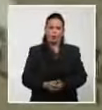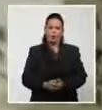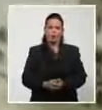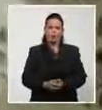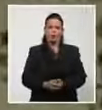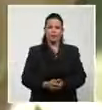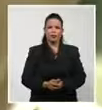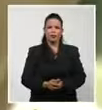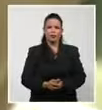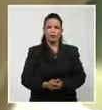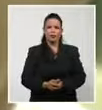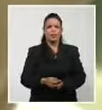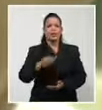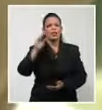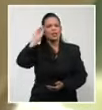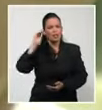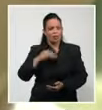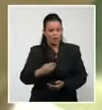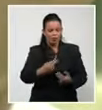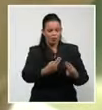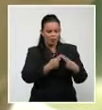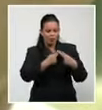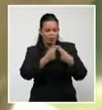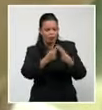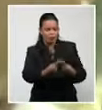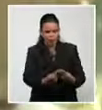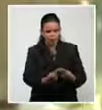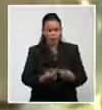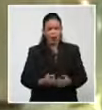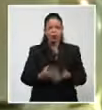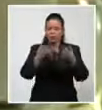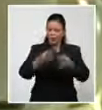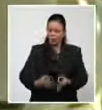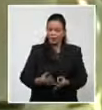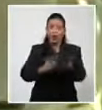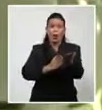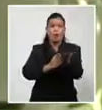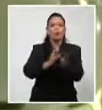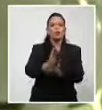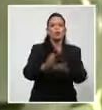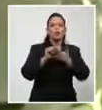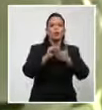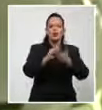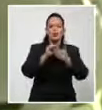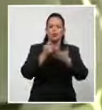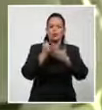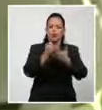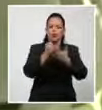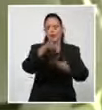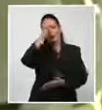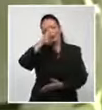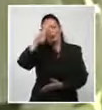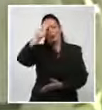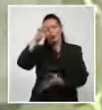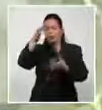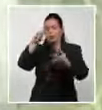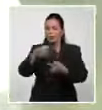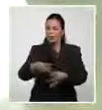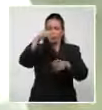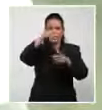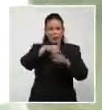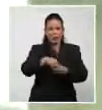vergüenza, honor, pensamiento y acción, permaneció al servicio de la patria. Es parte inseparable de los que con orgullo